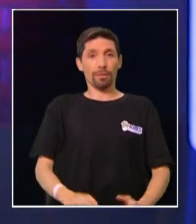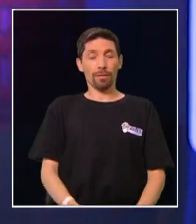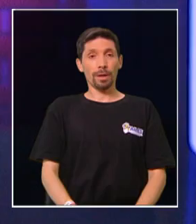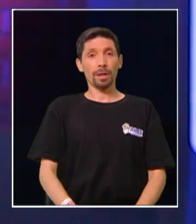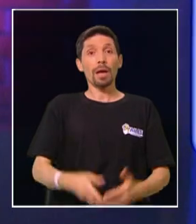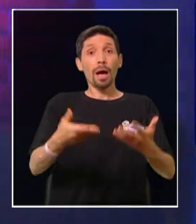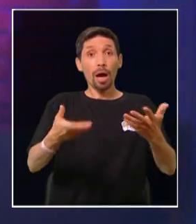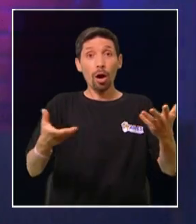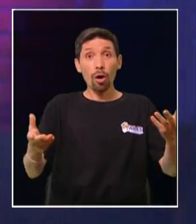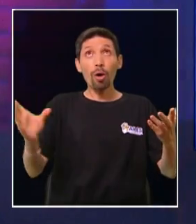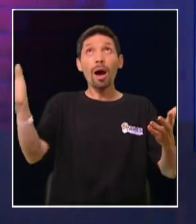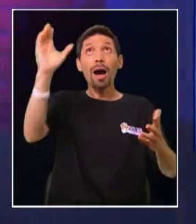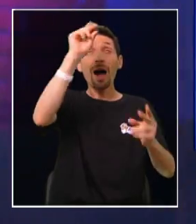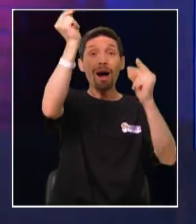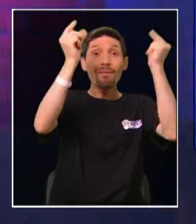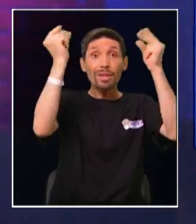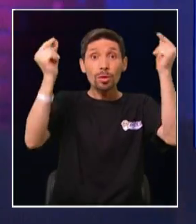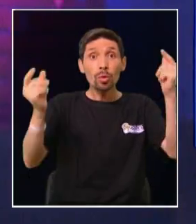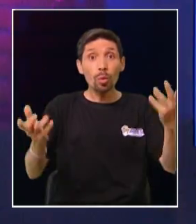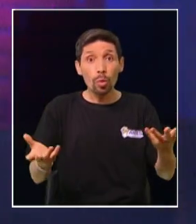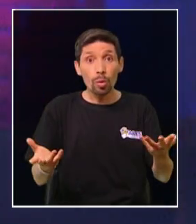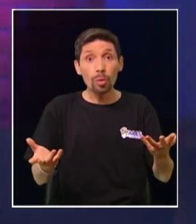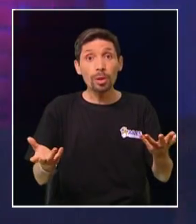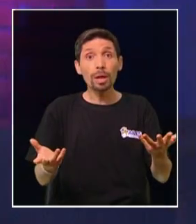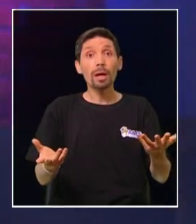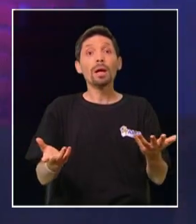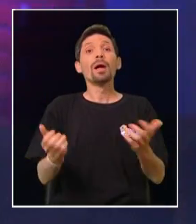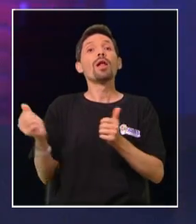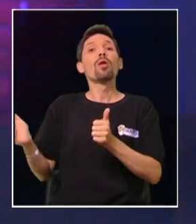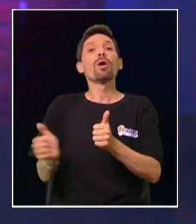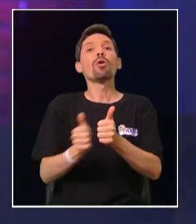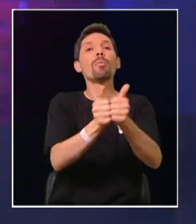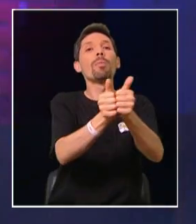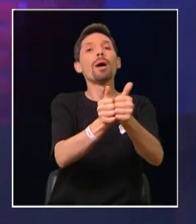esta aventura lo acompaña una